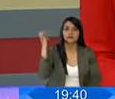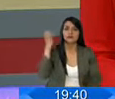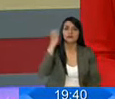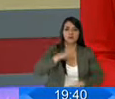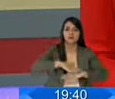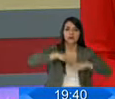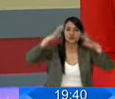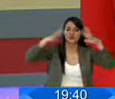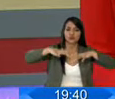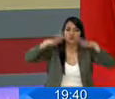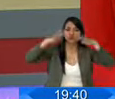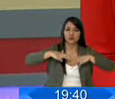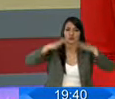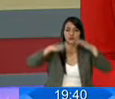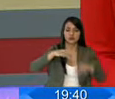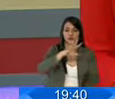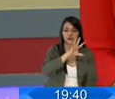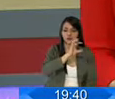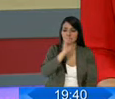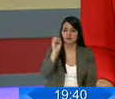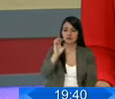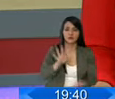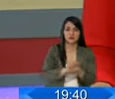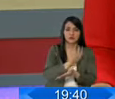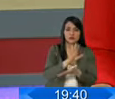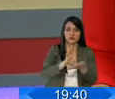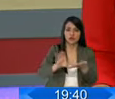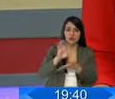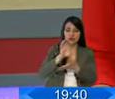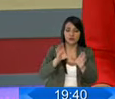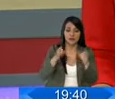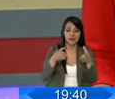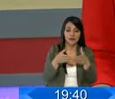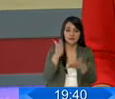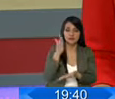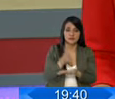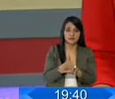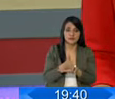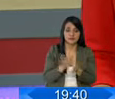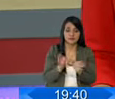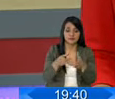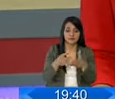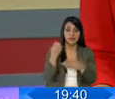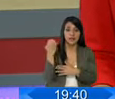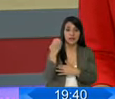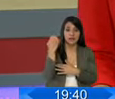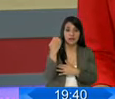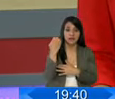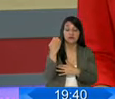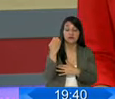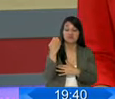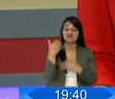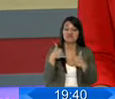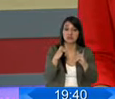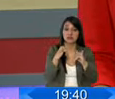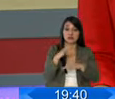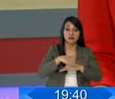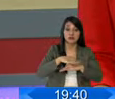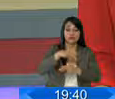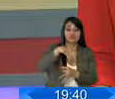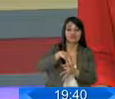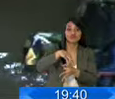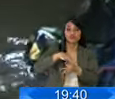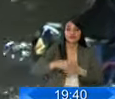las fuertes lluvias. Más de 500 unidades educativas suspendieron las clases. El COE provincial se mantiene en alerta ante las próximas